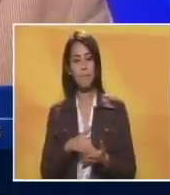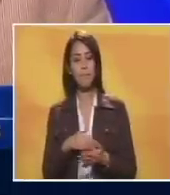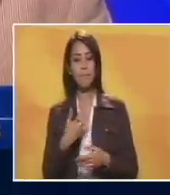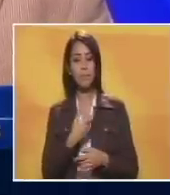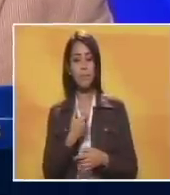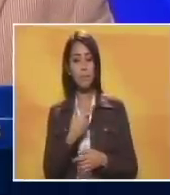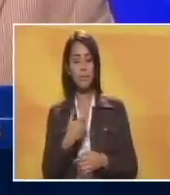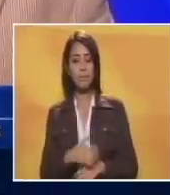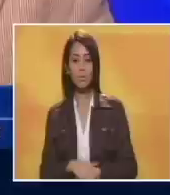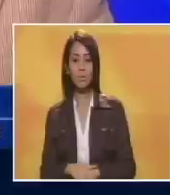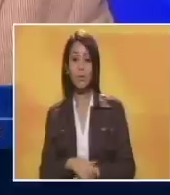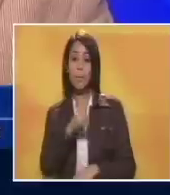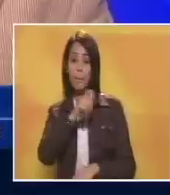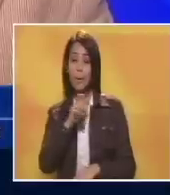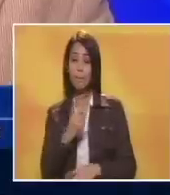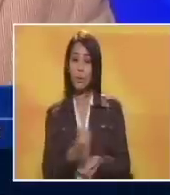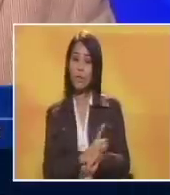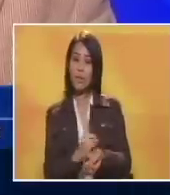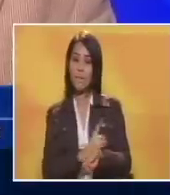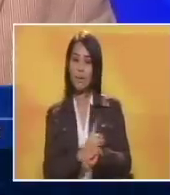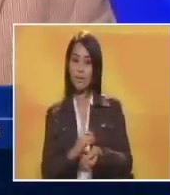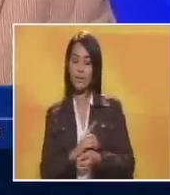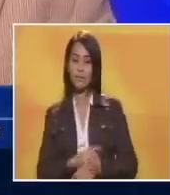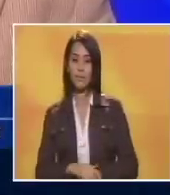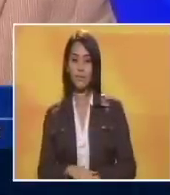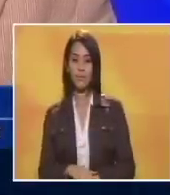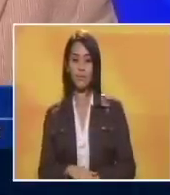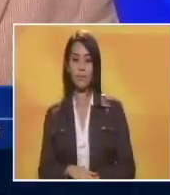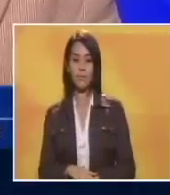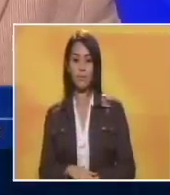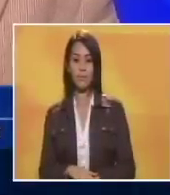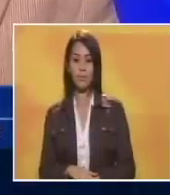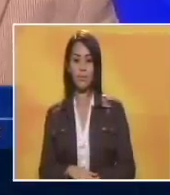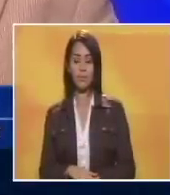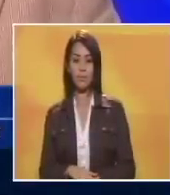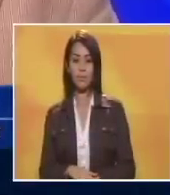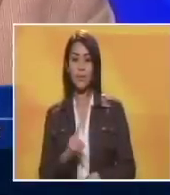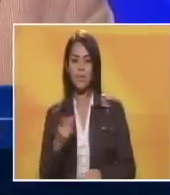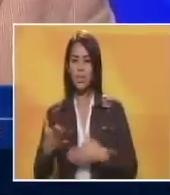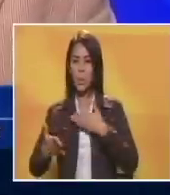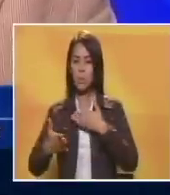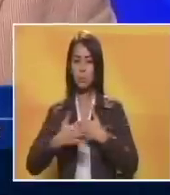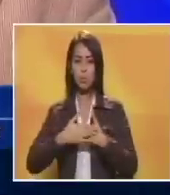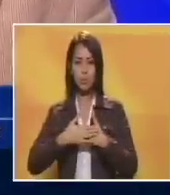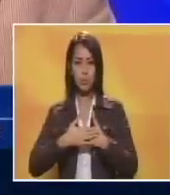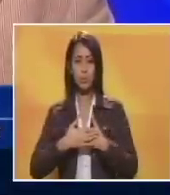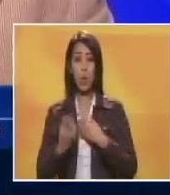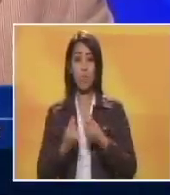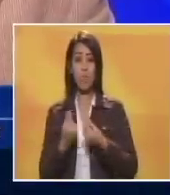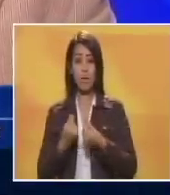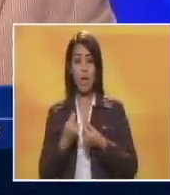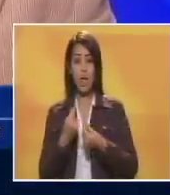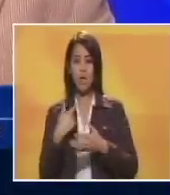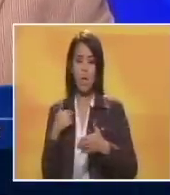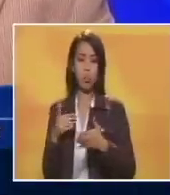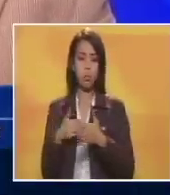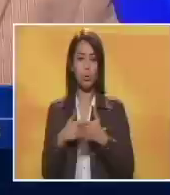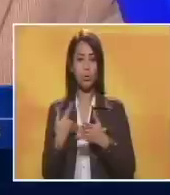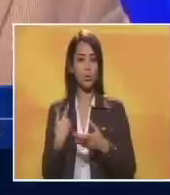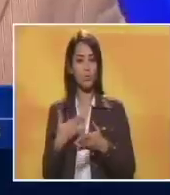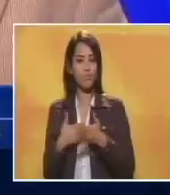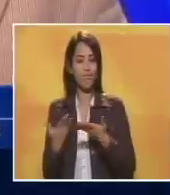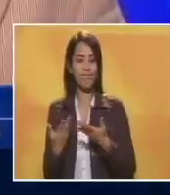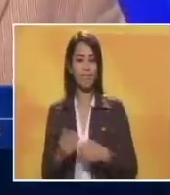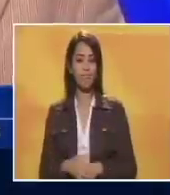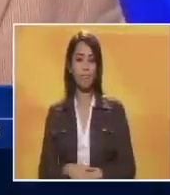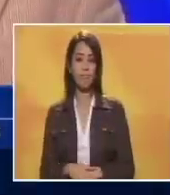de insulinas para las personas con diabetes y simple y llanamente a través de esos bloqueos que ellos hacen y esos boicots no permitieron nuestro acceso.